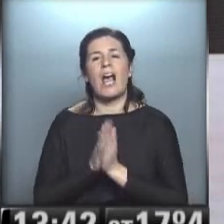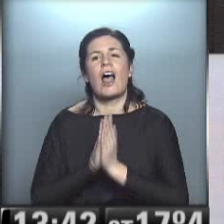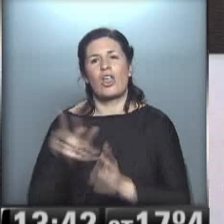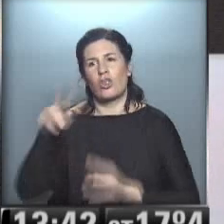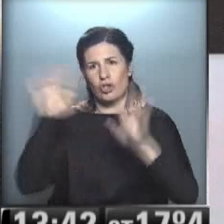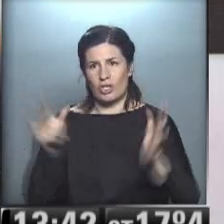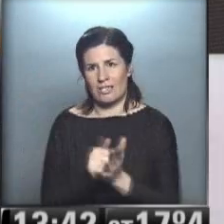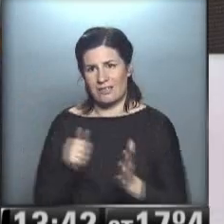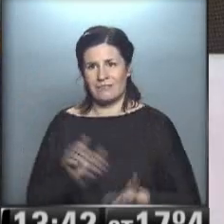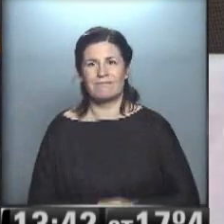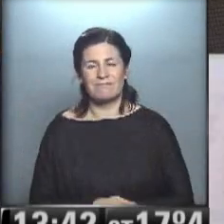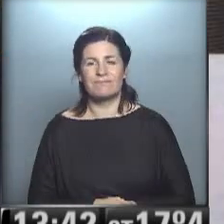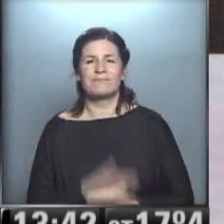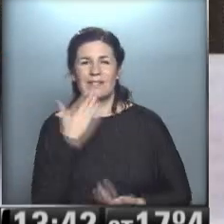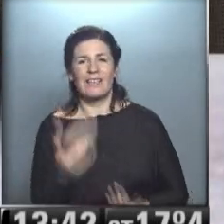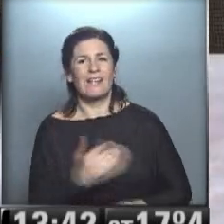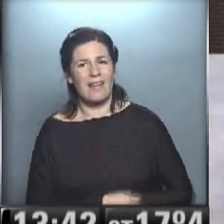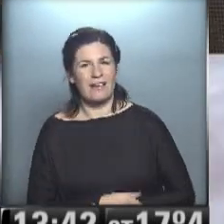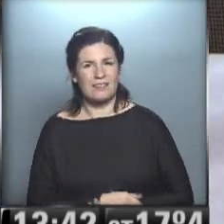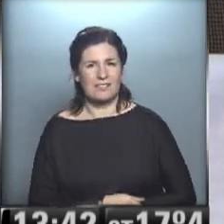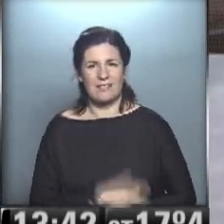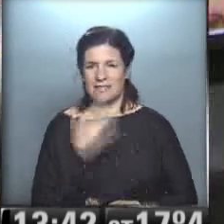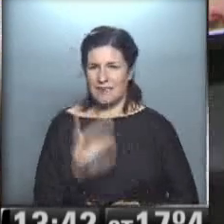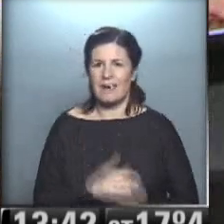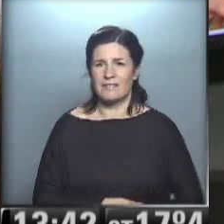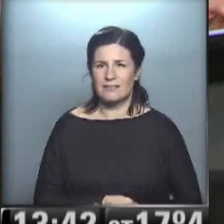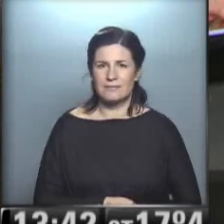patrono del pan y del trabajo. Gracias, Ariel. Por supuesto, agradecemos, Ariel. Muchísimas gracias. Gracias.